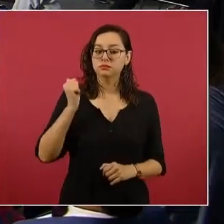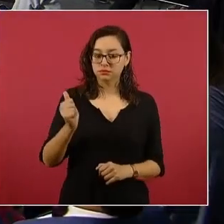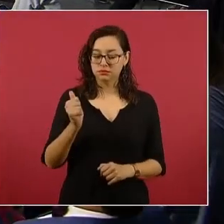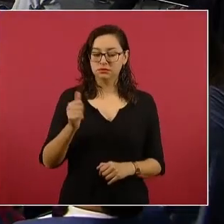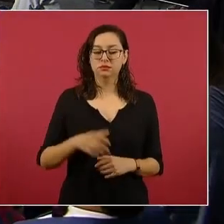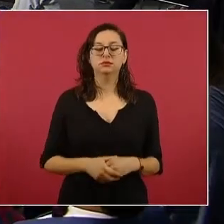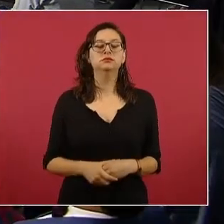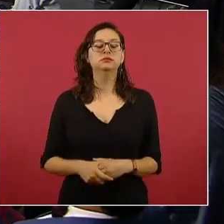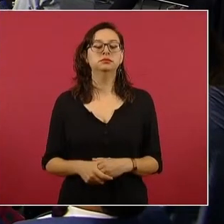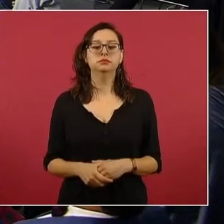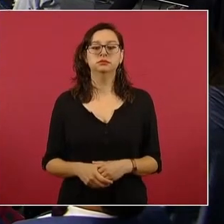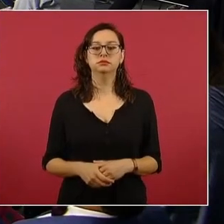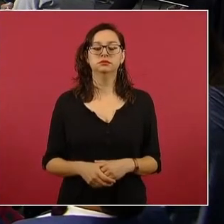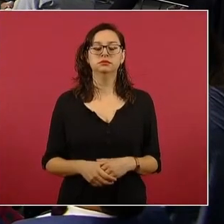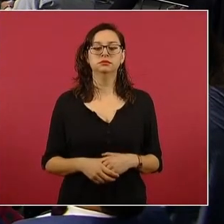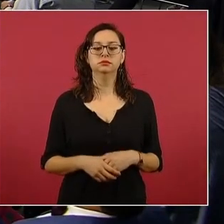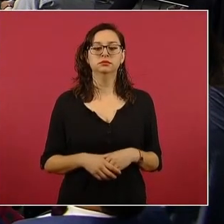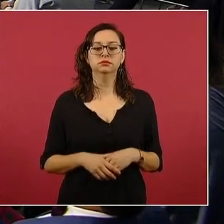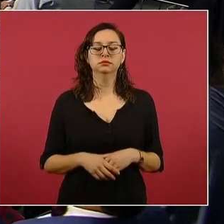yo no sabía,